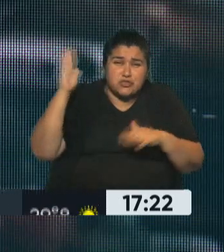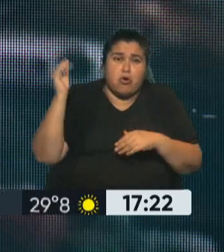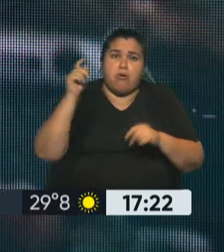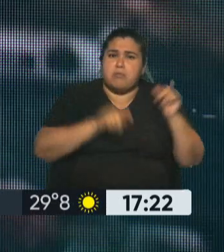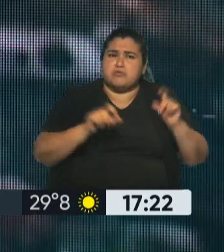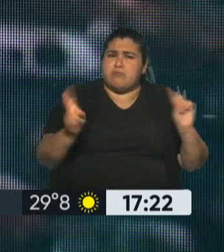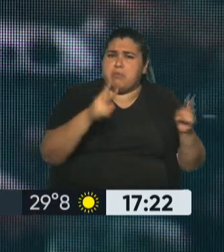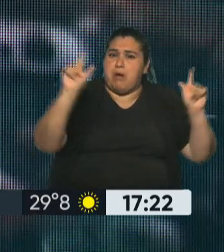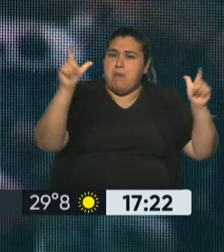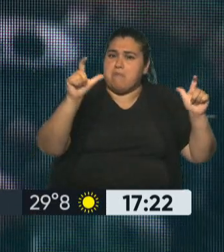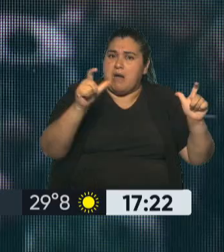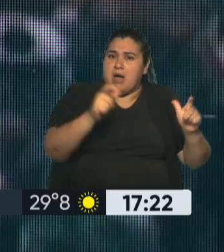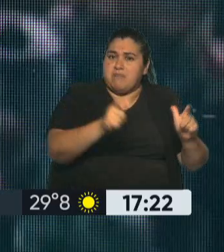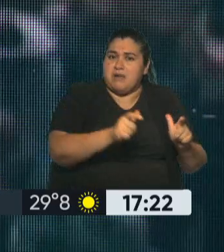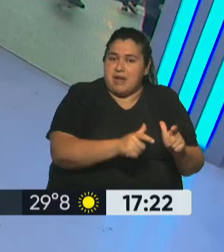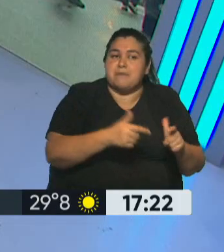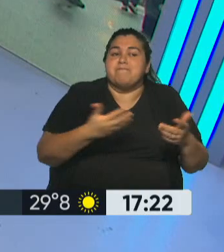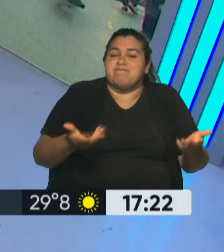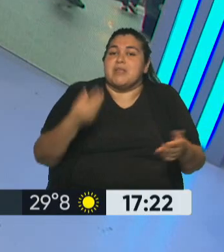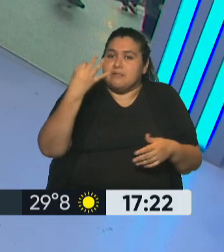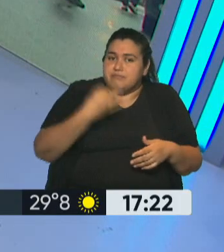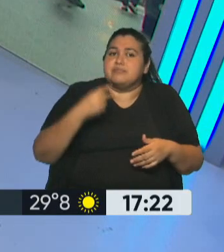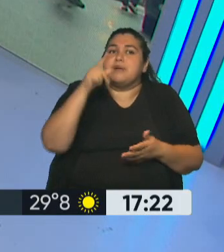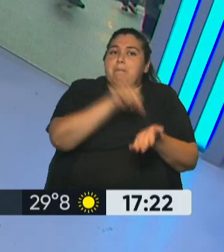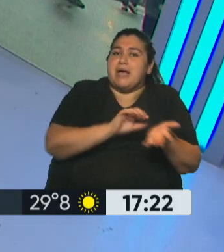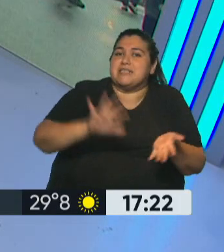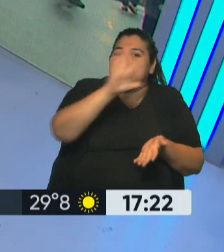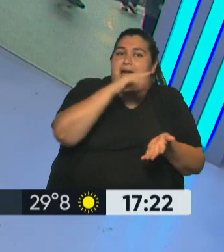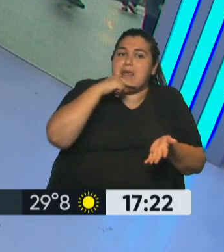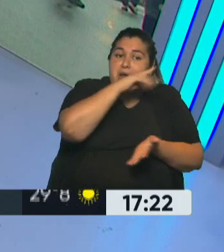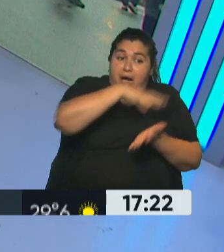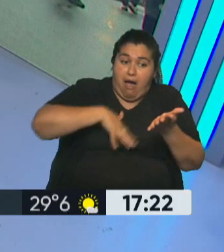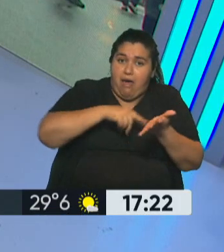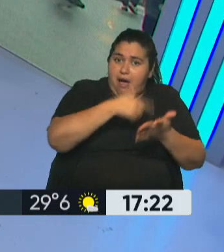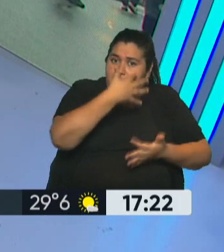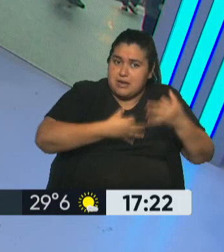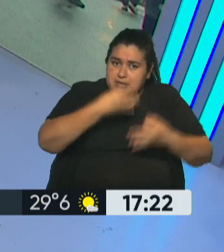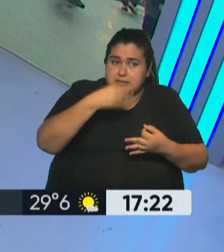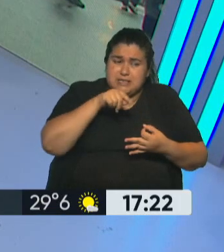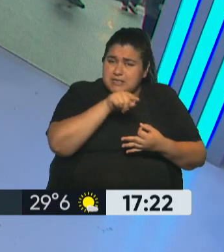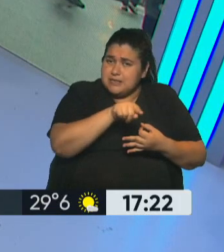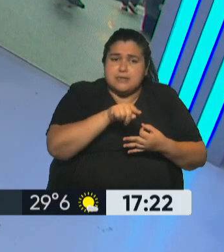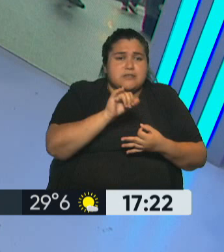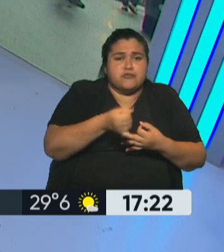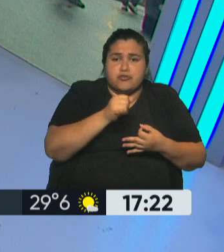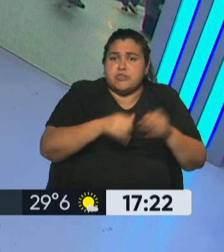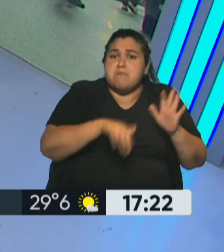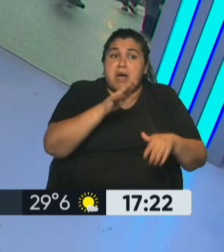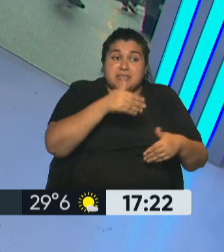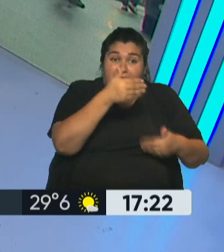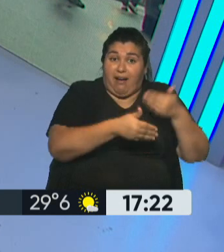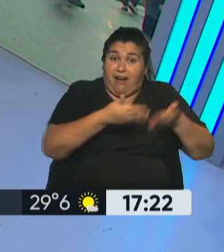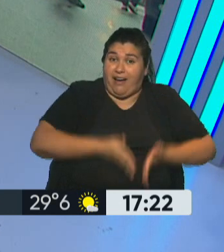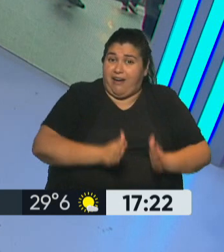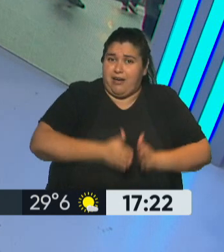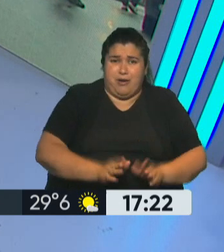alemana que ya los informes del propio Estado alemán muestran que están en el centro y buena parte en el corazón de la ausencia de crecimiento durante